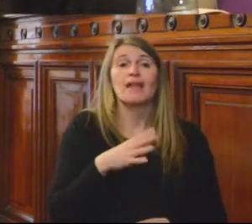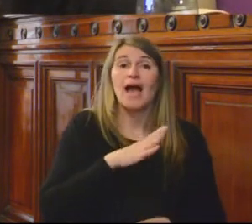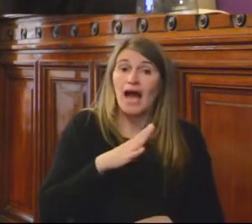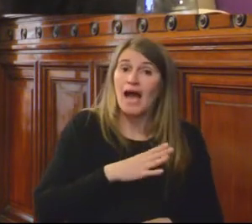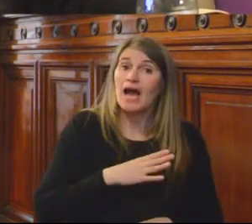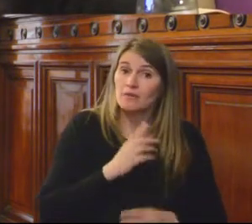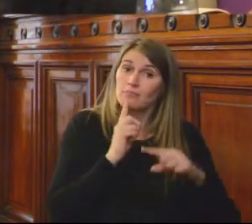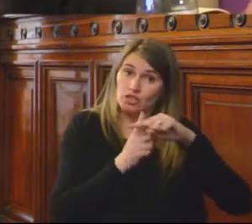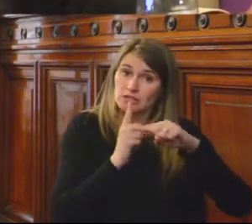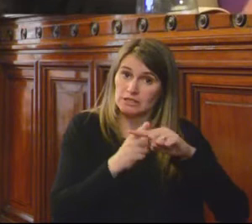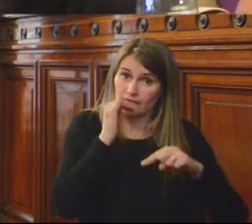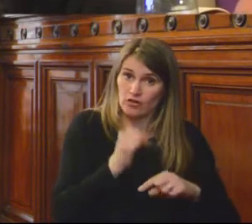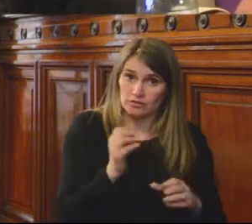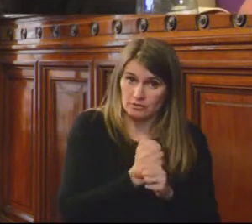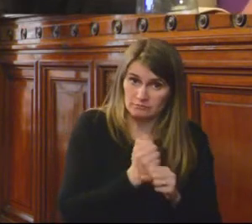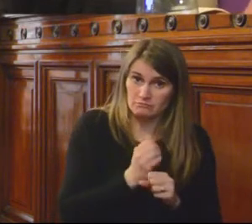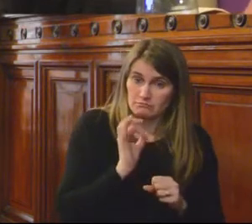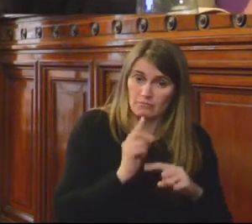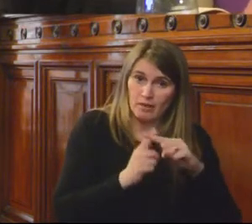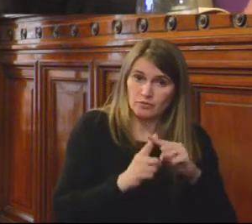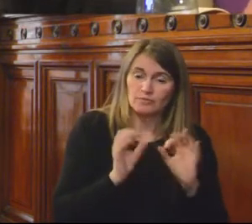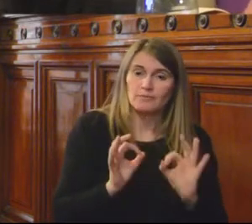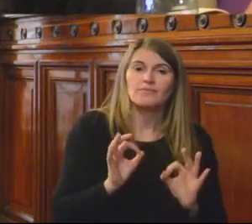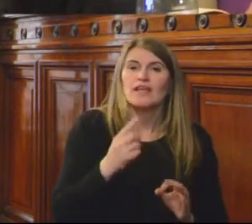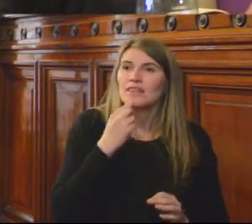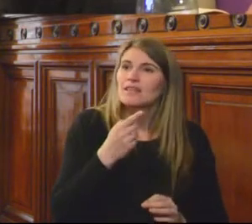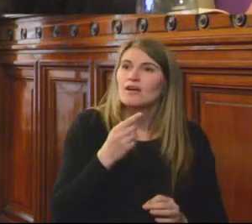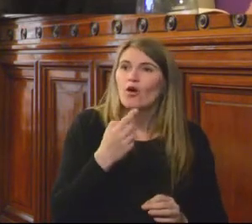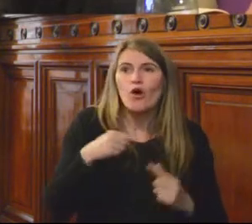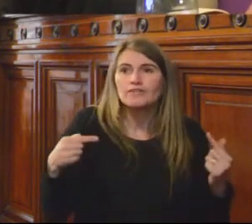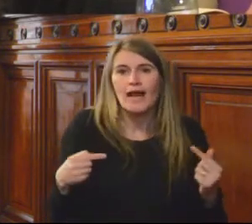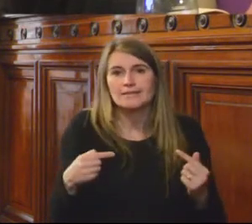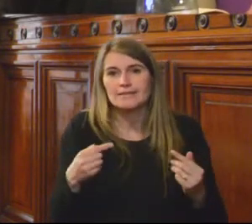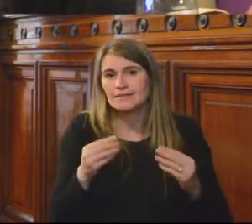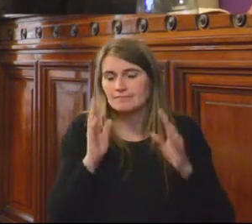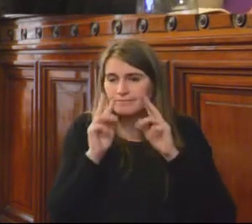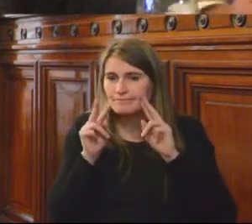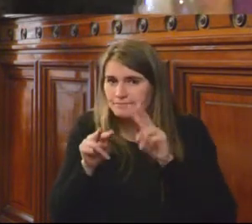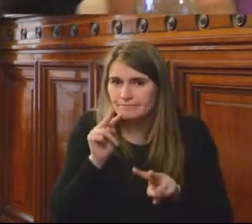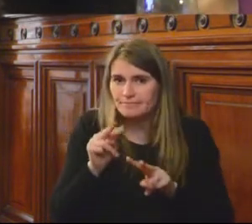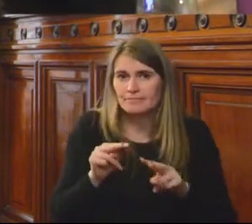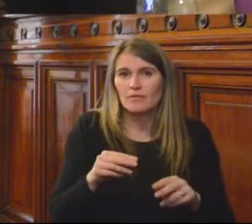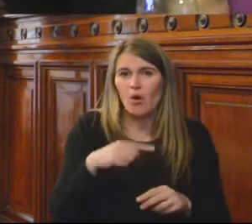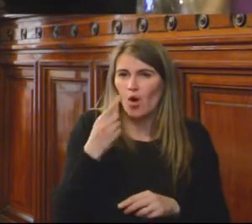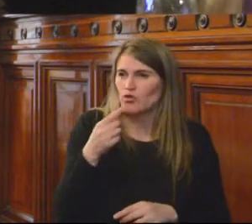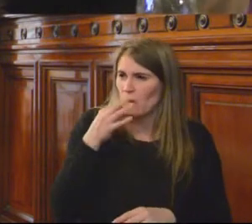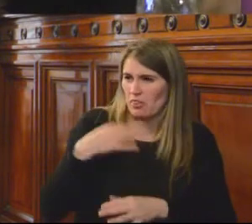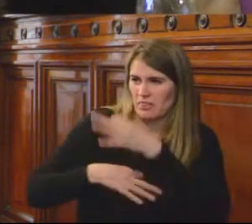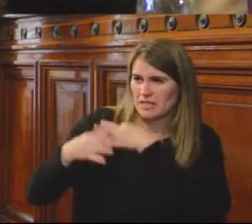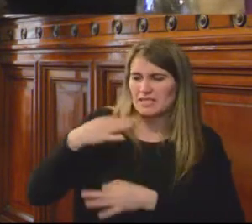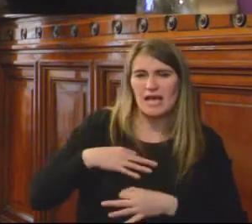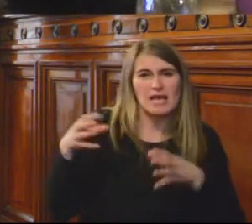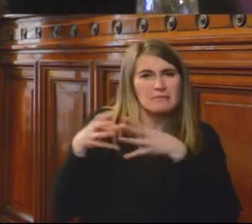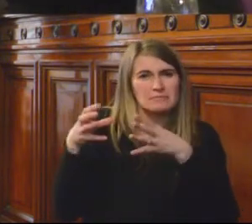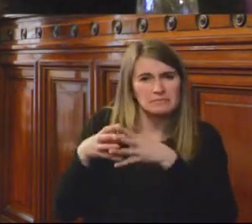positivos importantes en la disminución de índices delictivos y en la atención a sus causas generadoras, en contraposición con la tesis argumentada por diversos